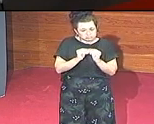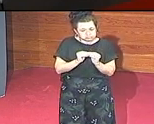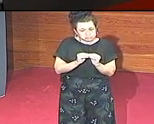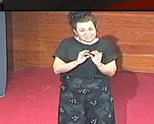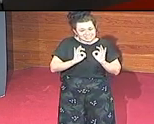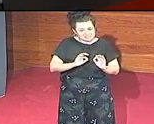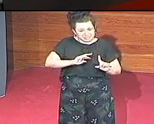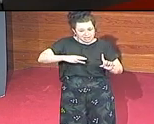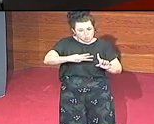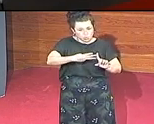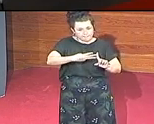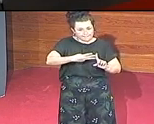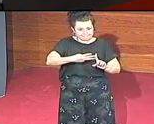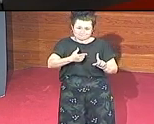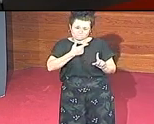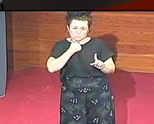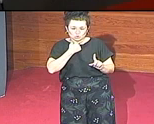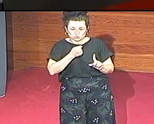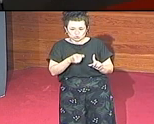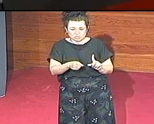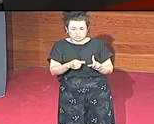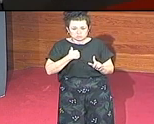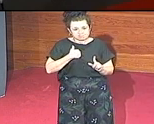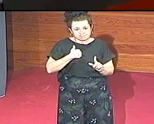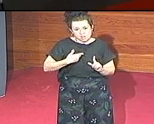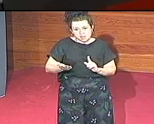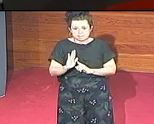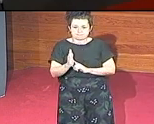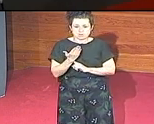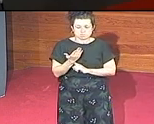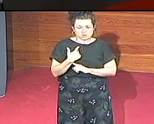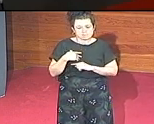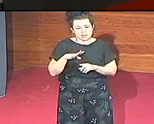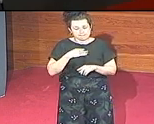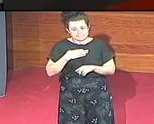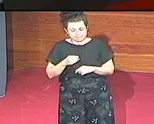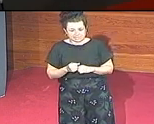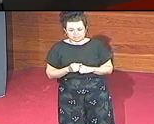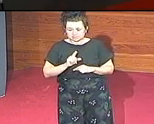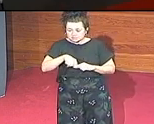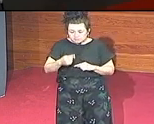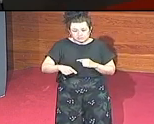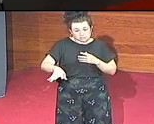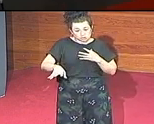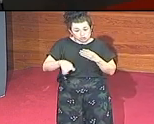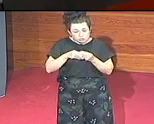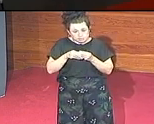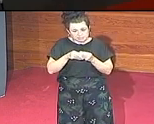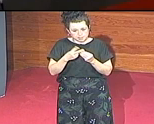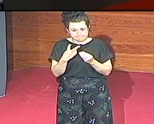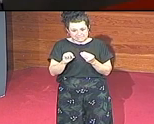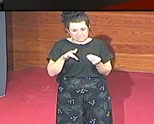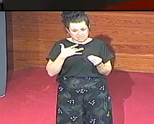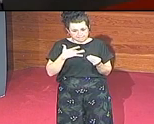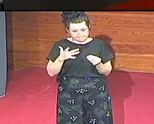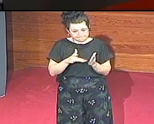gustó y entonces ya me plantearon hacerlo para el papel después de haberlo hecho para la web hicimos un suplemento de 20 páginas en el correo